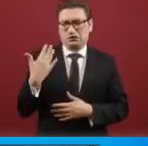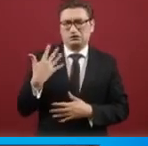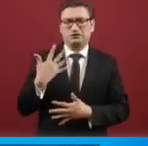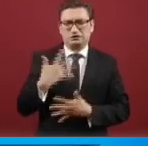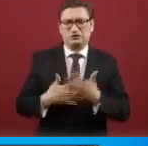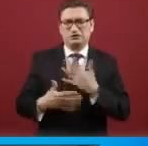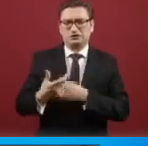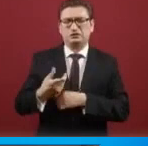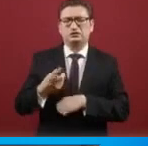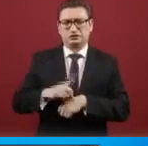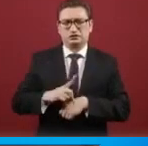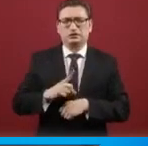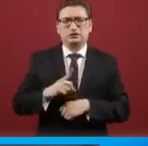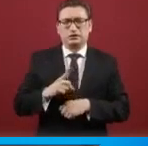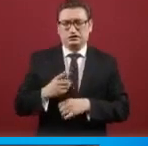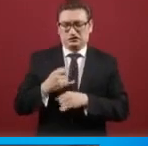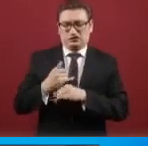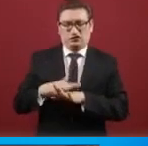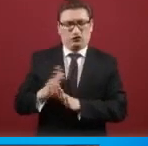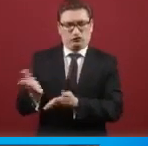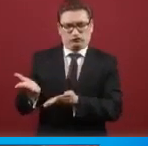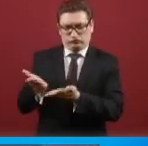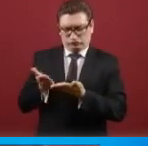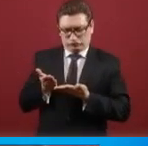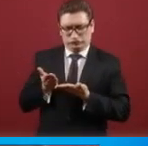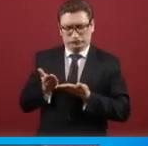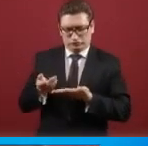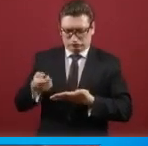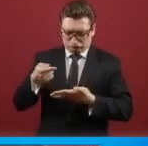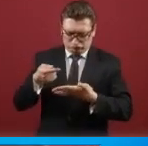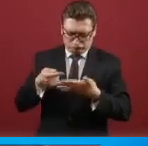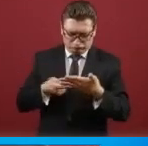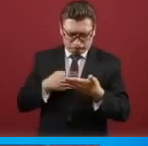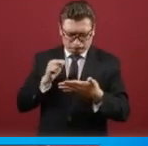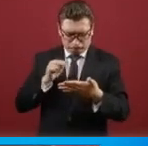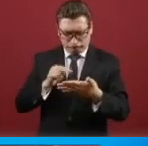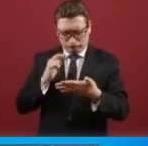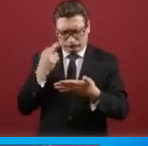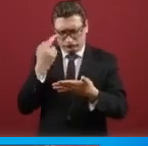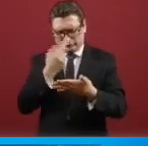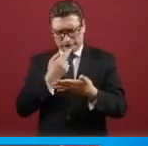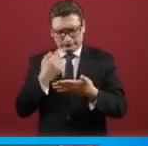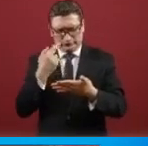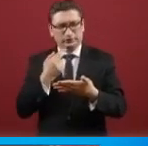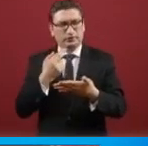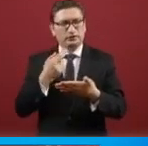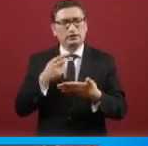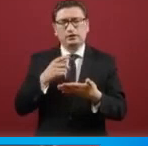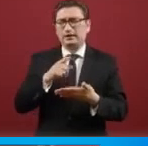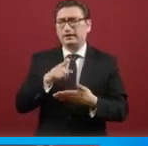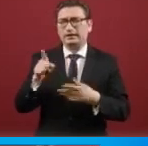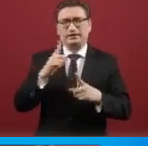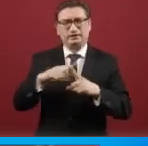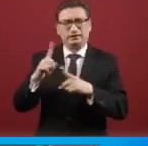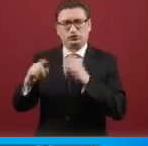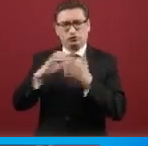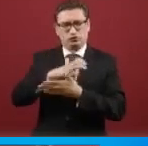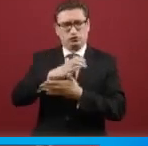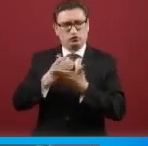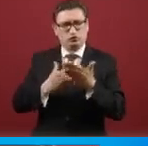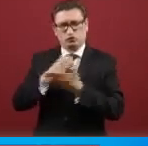parte de Pemex. Se recupera la capacidad productiva de Pemex. Se ha detenido la caída. Se cuenta con una producción diaria